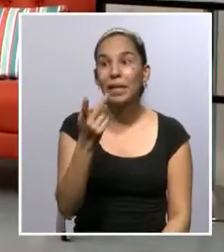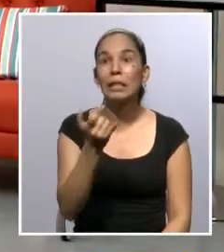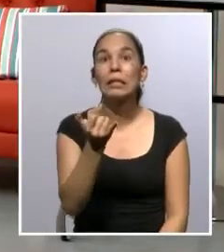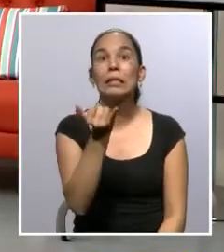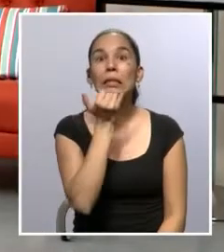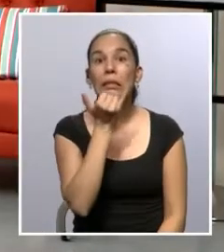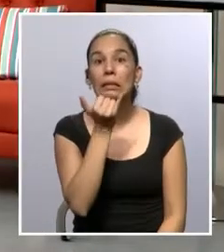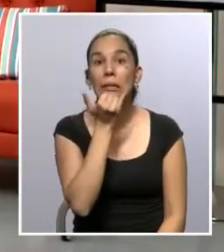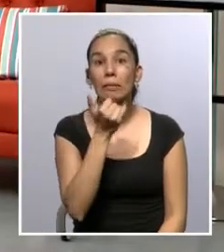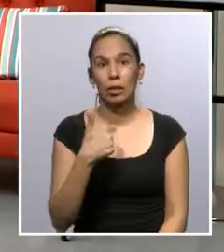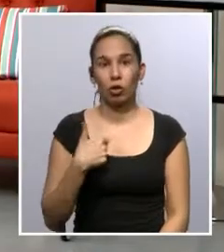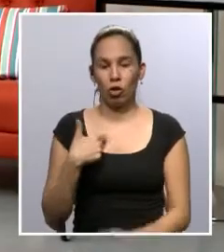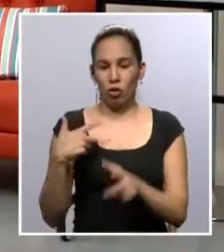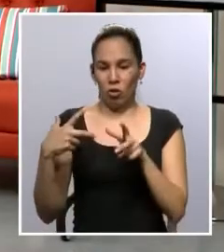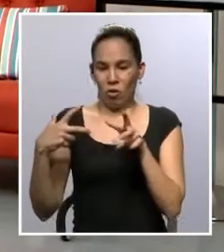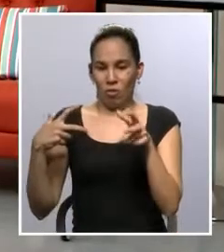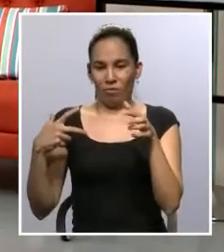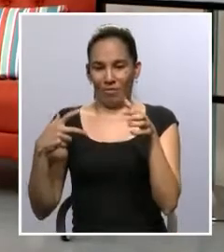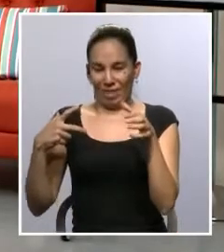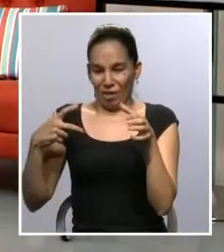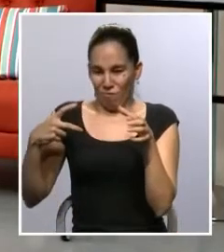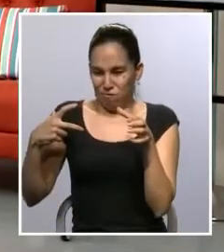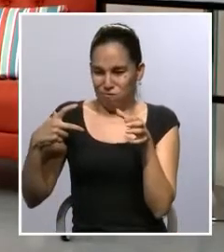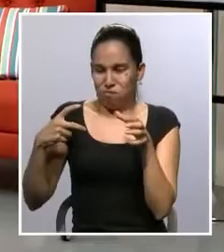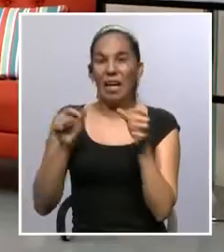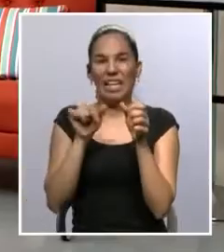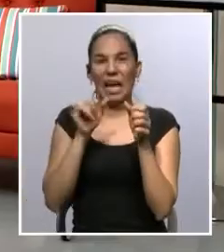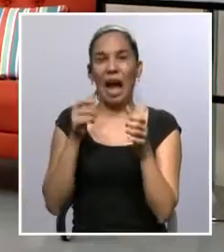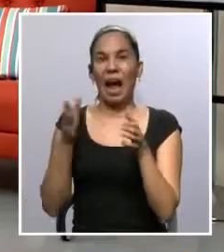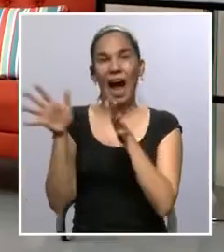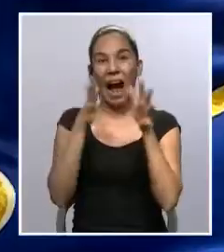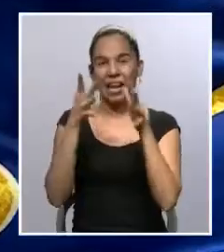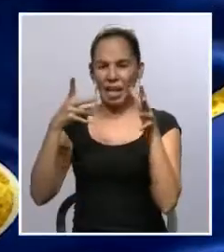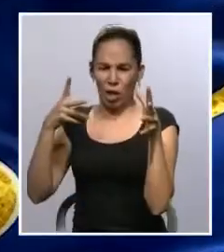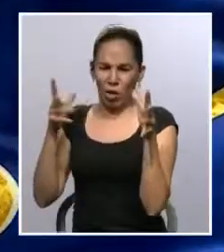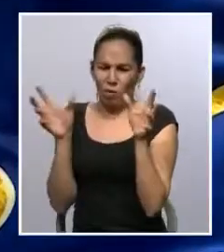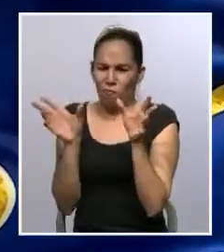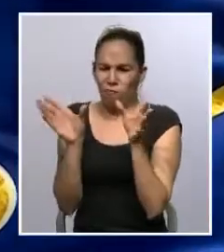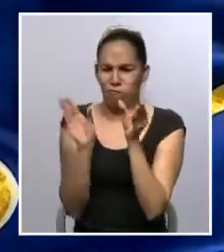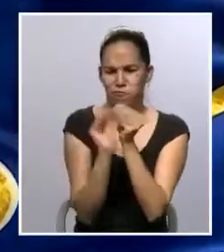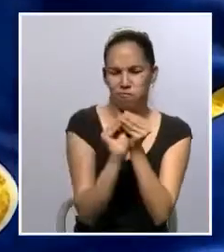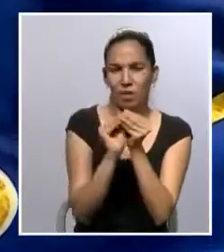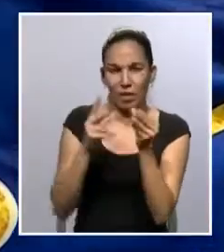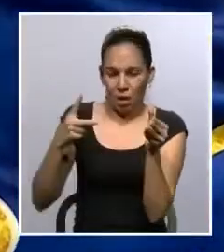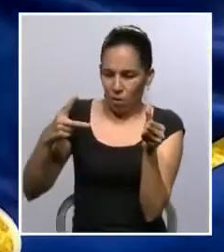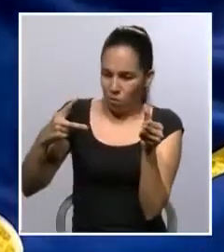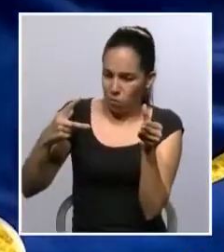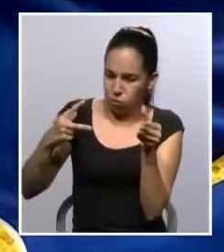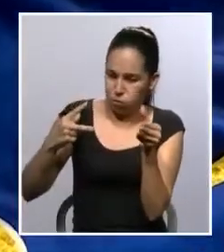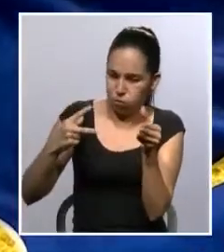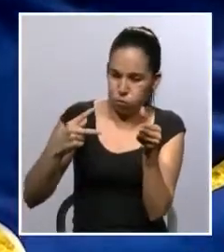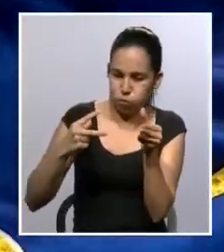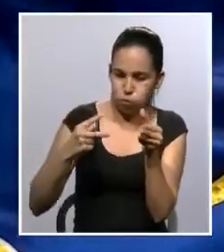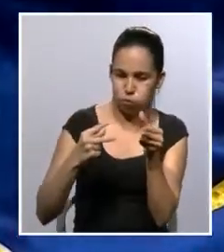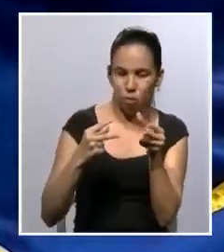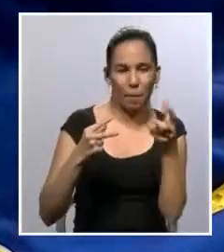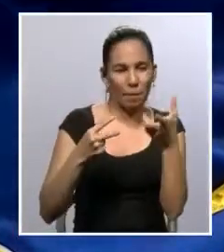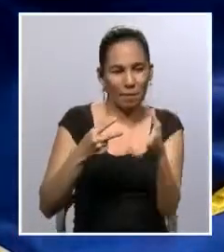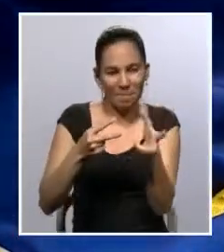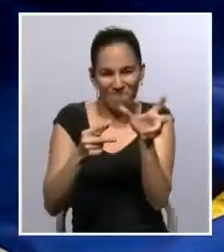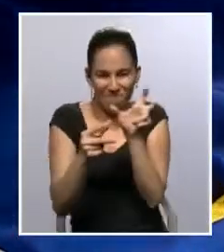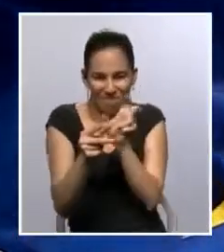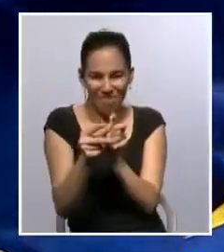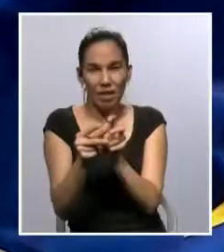ocurre cuando yo comprimo el aire y uso esta banda de seguridad nada más para